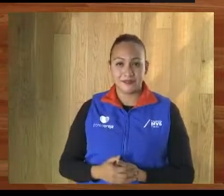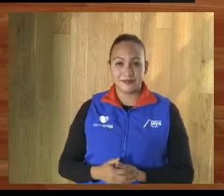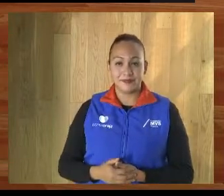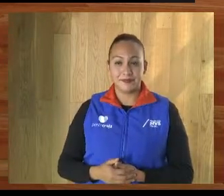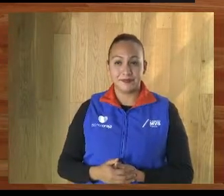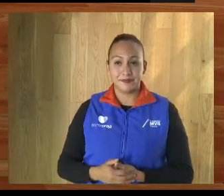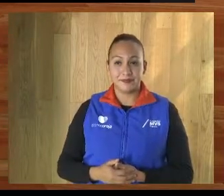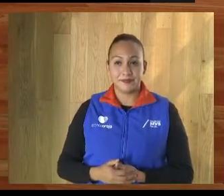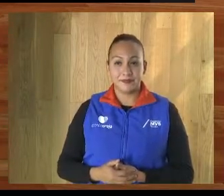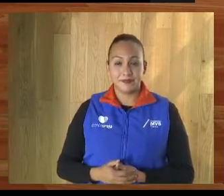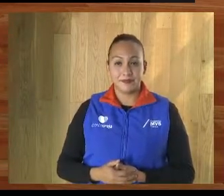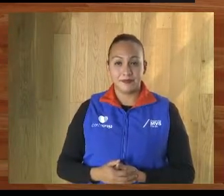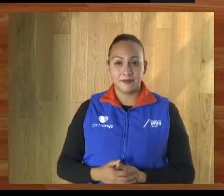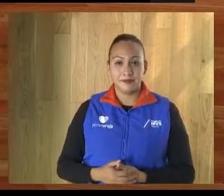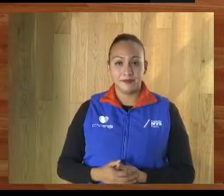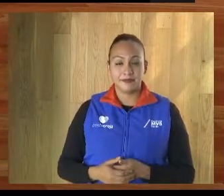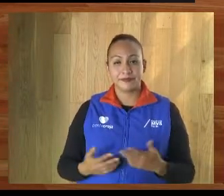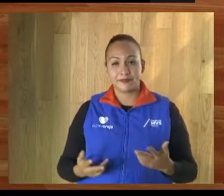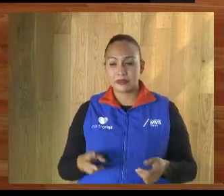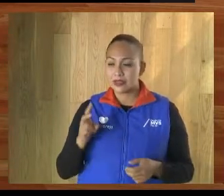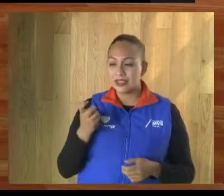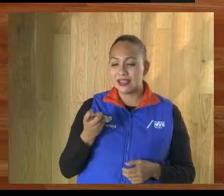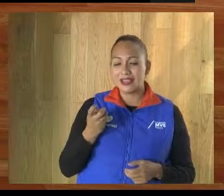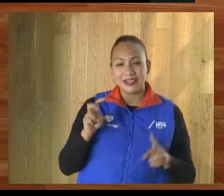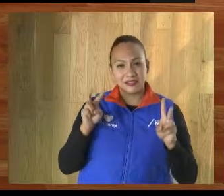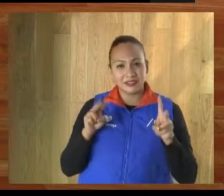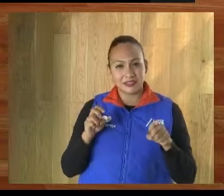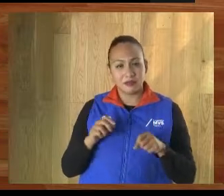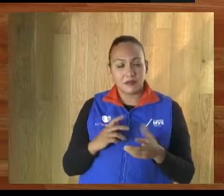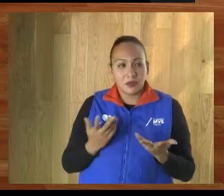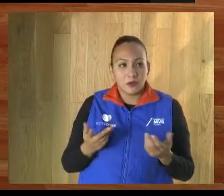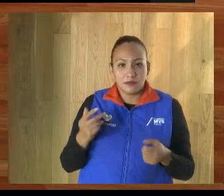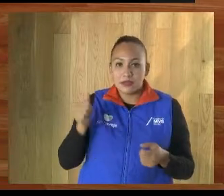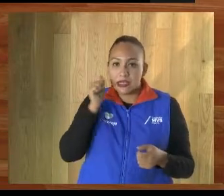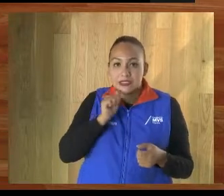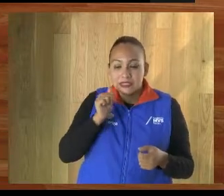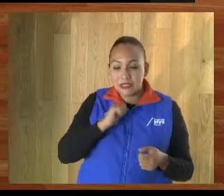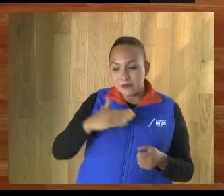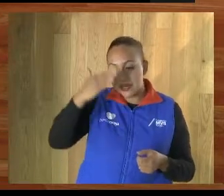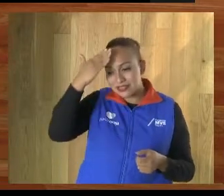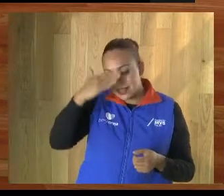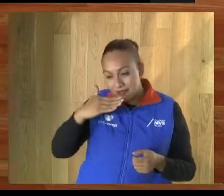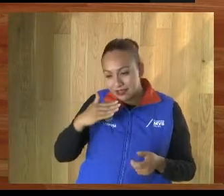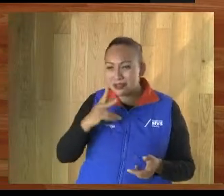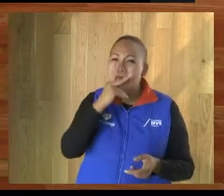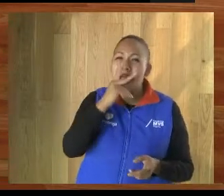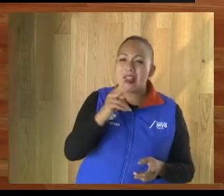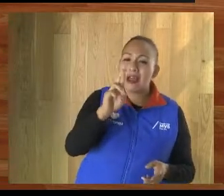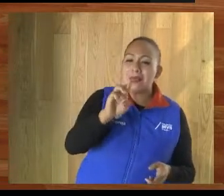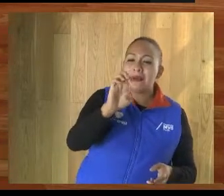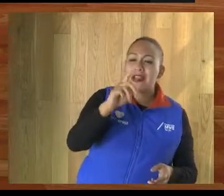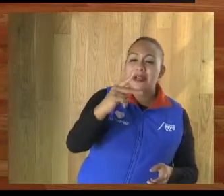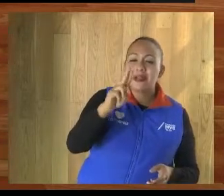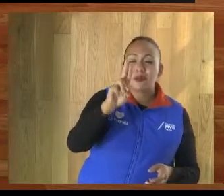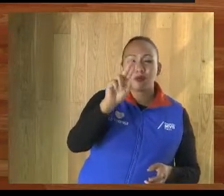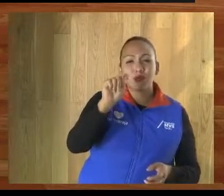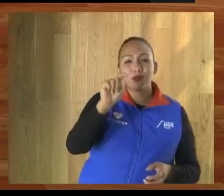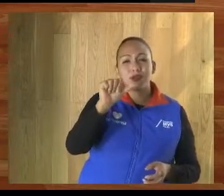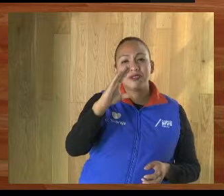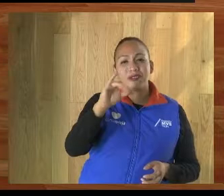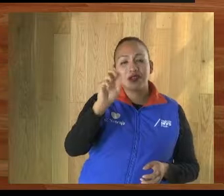compañero, que es algo que siempre ha estado ahí presente, ¿no? La reputación, la imagen, cómo nos ven